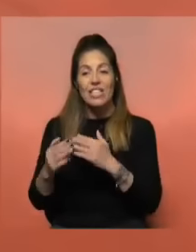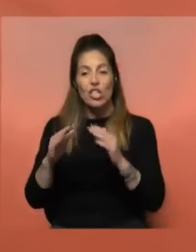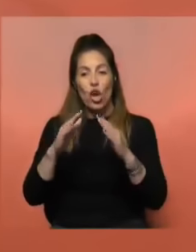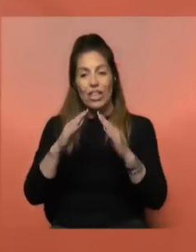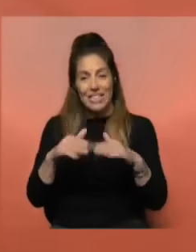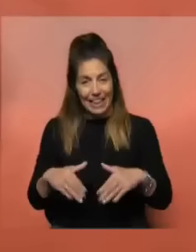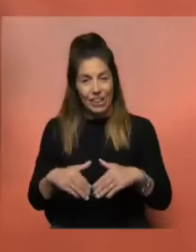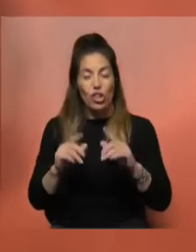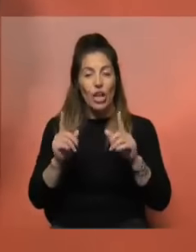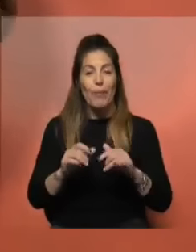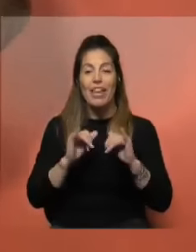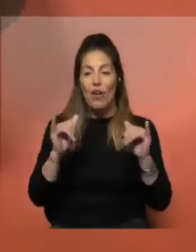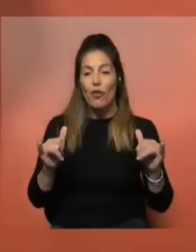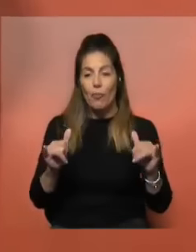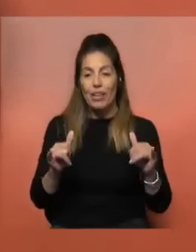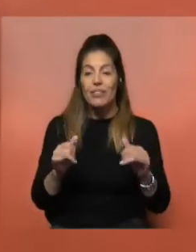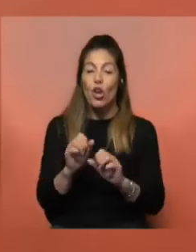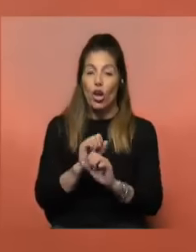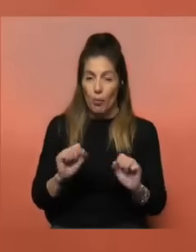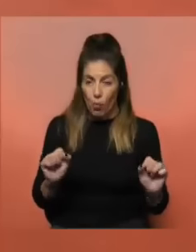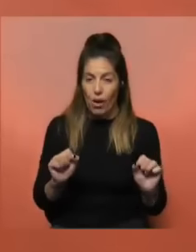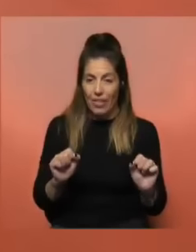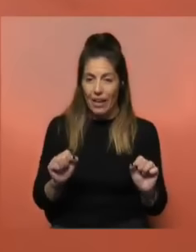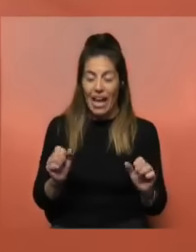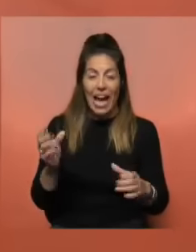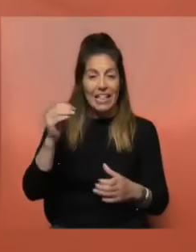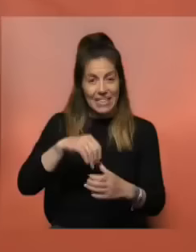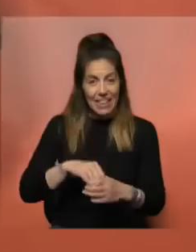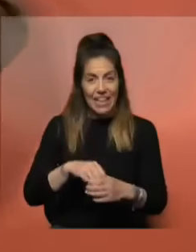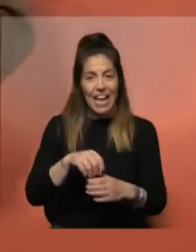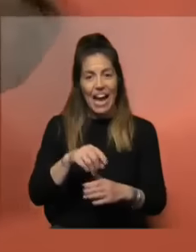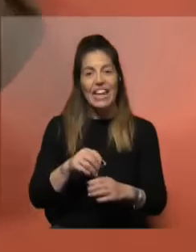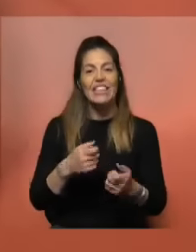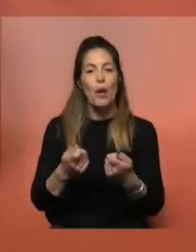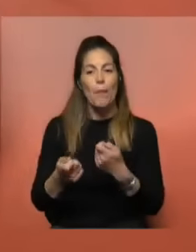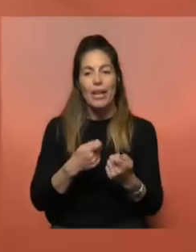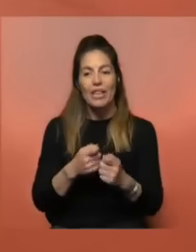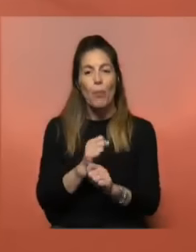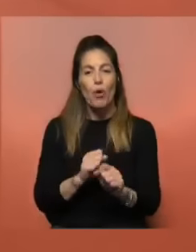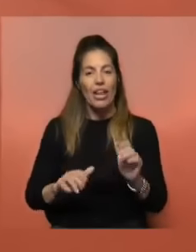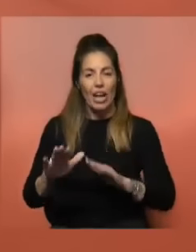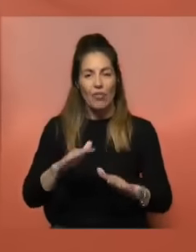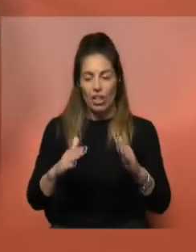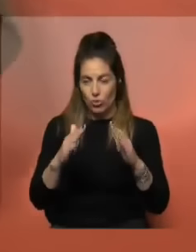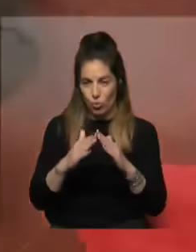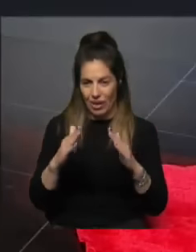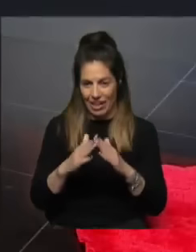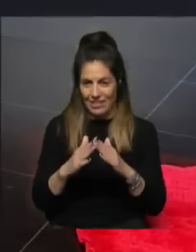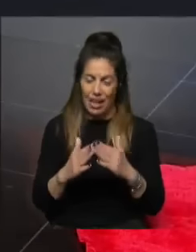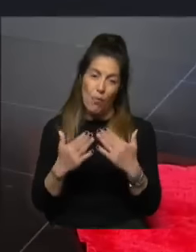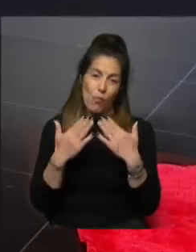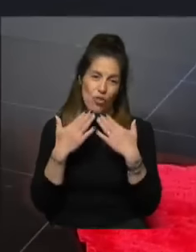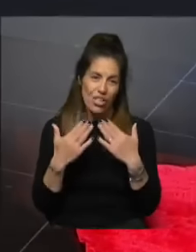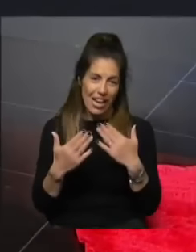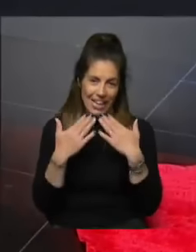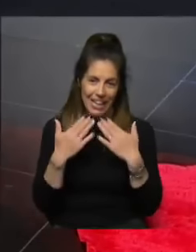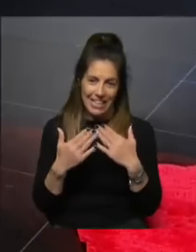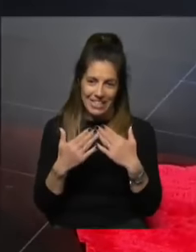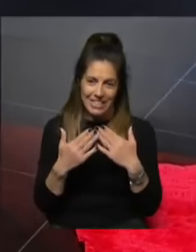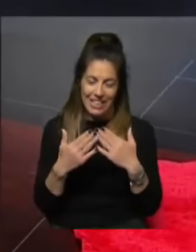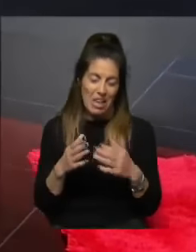informarse, aquellos que reúnan las condiciones para poder acceder a este préstamo para poder refaccionar su casa. Muchas gracias, JP,